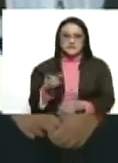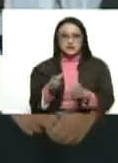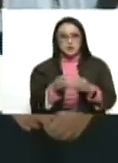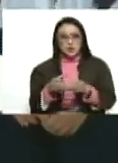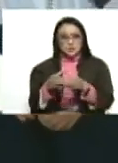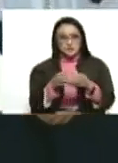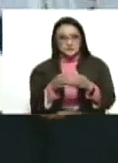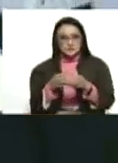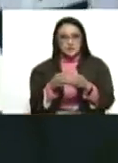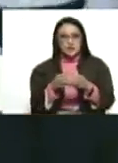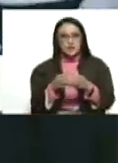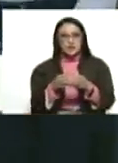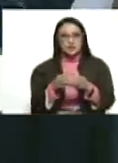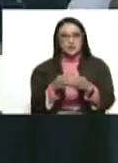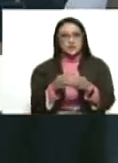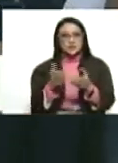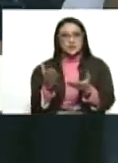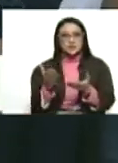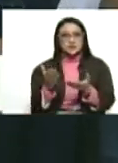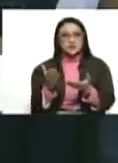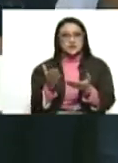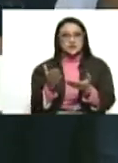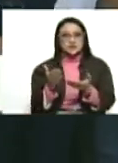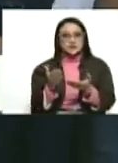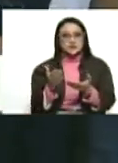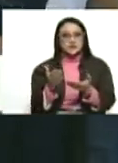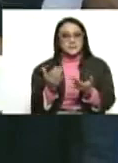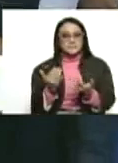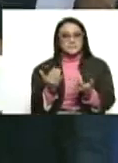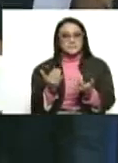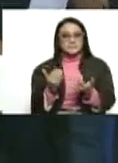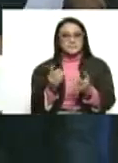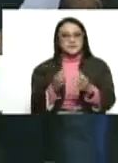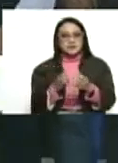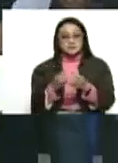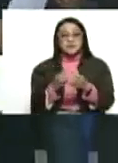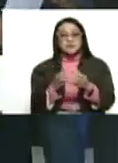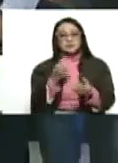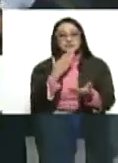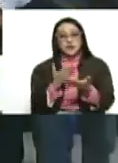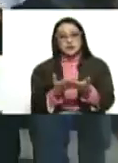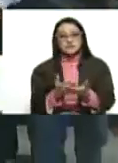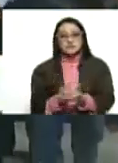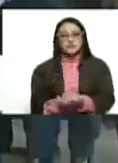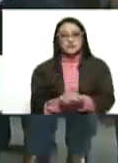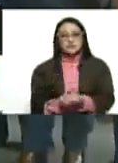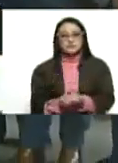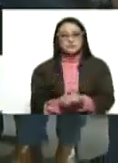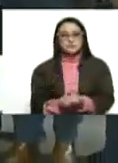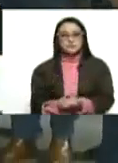José Gregorio Correa haga algunas reflexiones algunos comentarios complementarios Muchas gracias